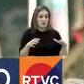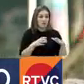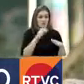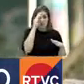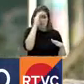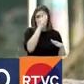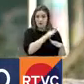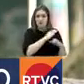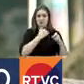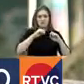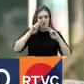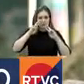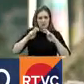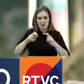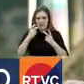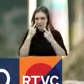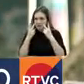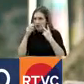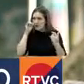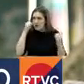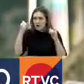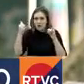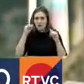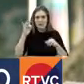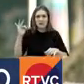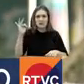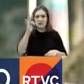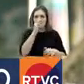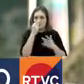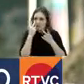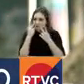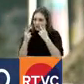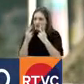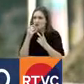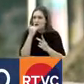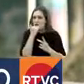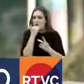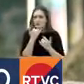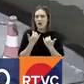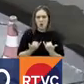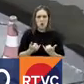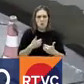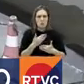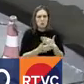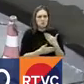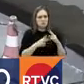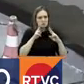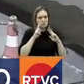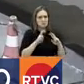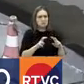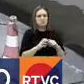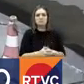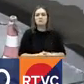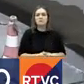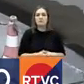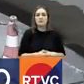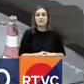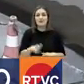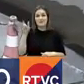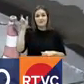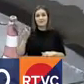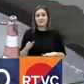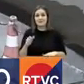verificando todavía las cámaras, los testigos en el sector, y todos estos hechos son materia de investigación. Según las autoridades, el